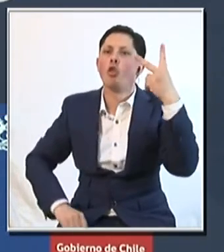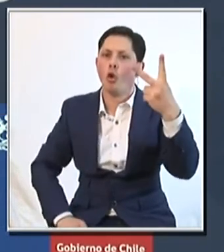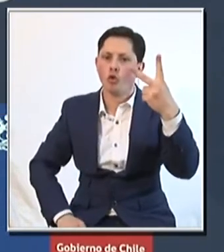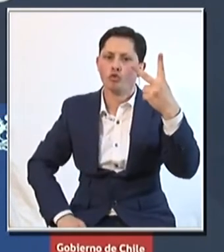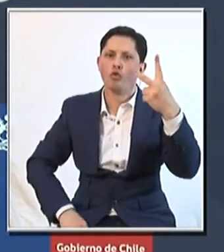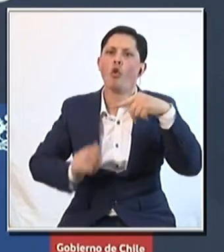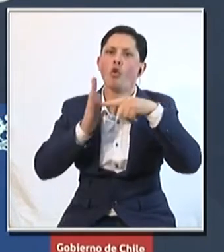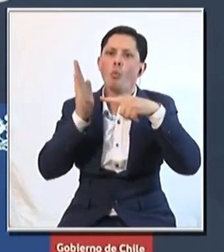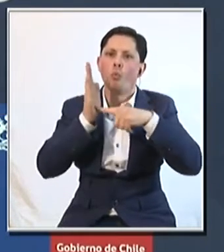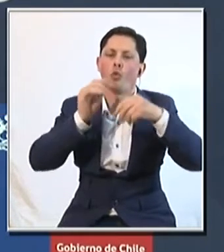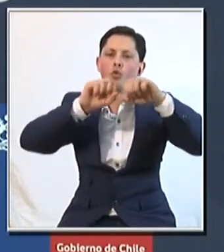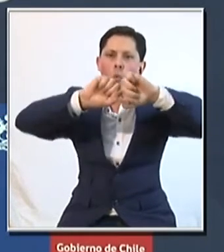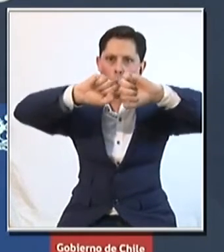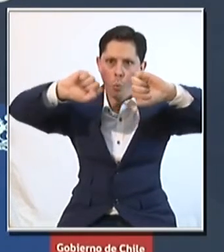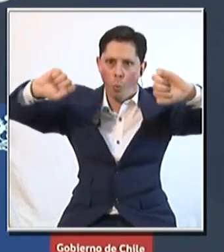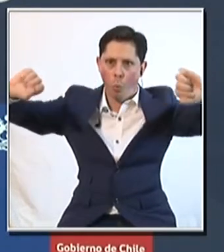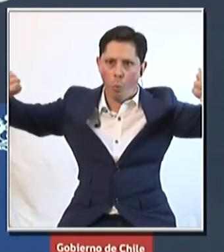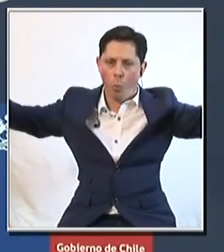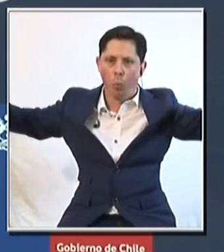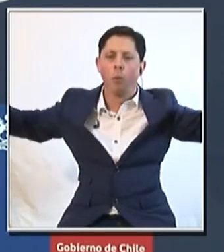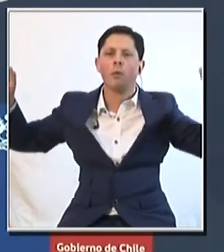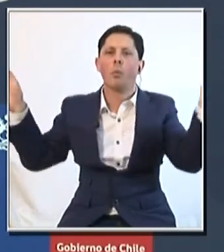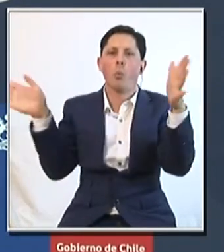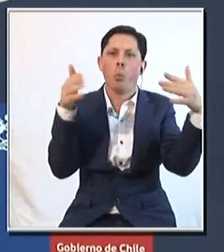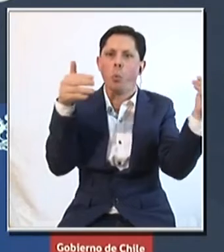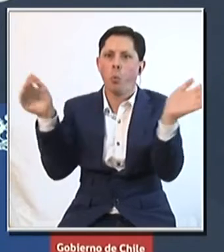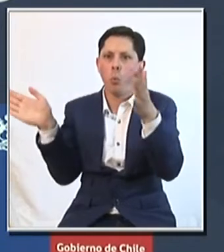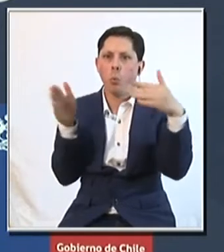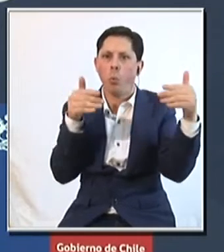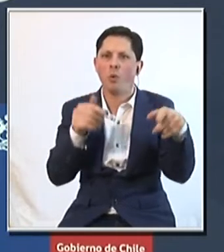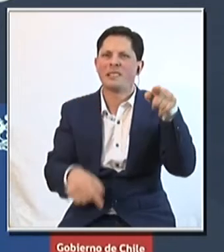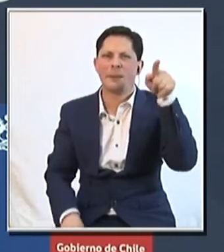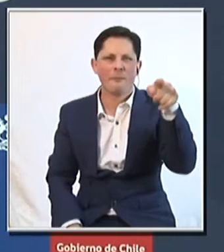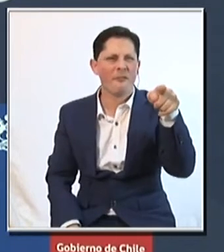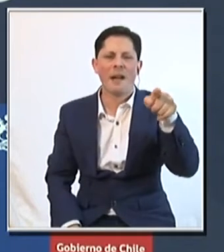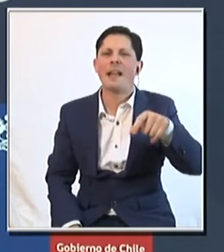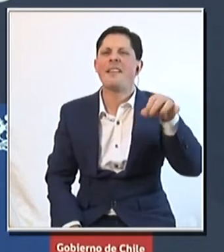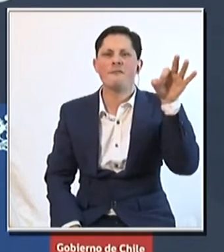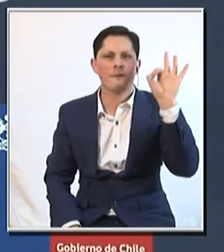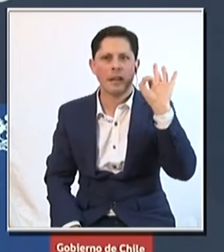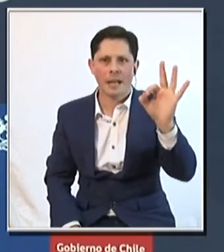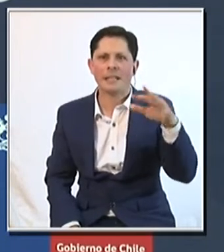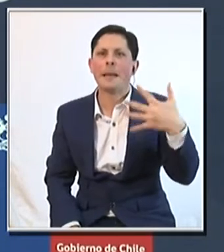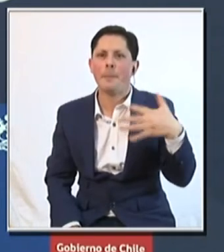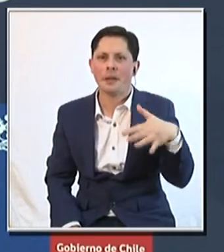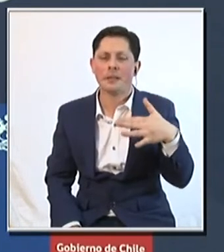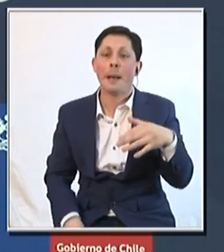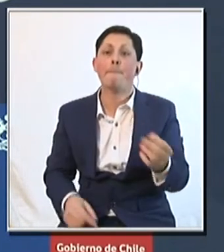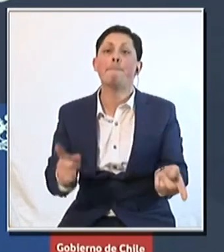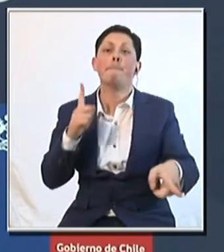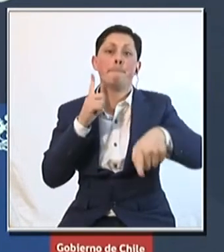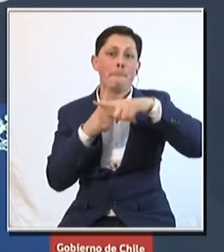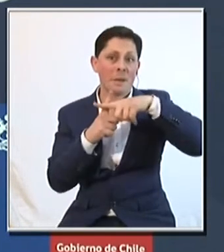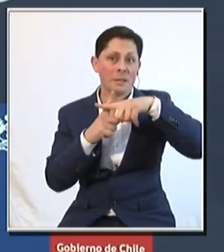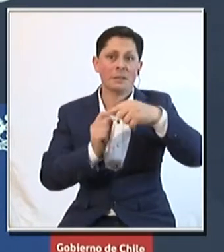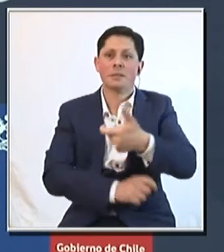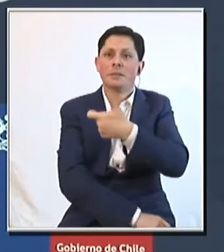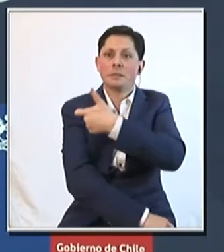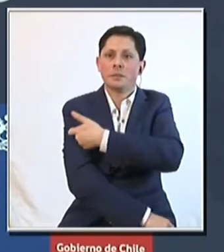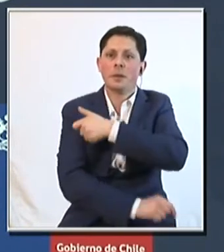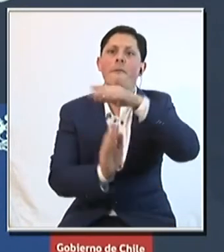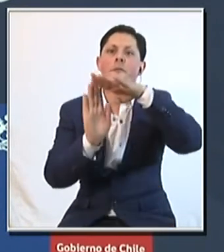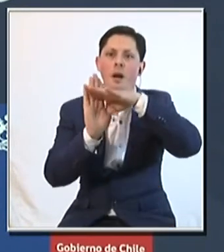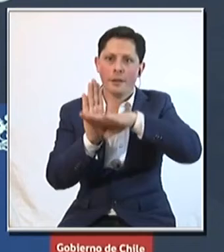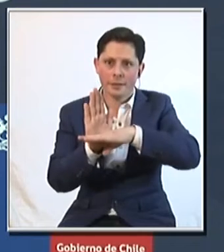tal manera de poder generar un flujo de aire. Son factores de protección eficaces que, sumados a la vacunación, disminuyen